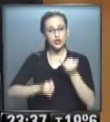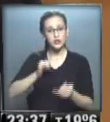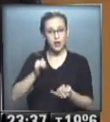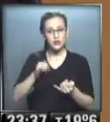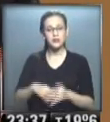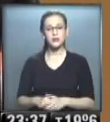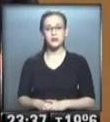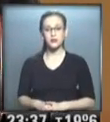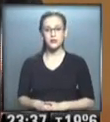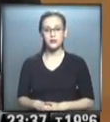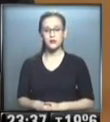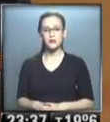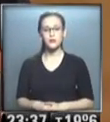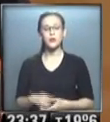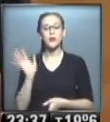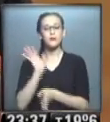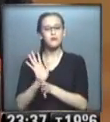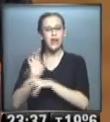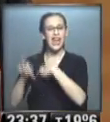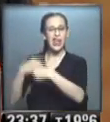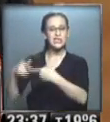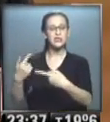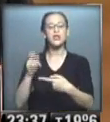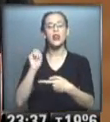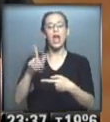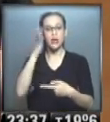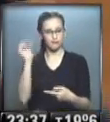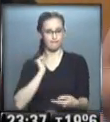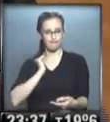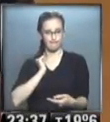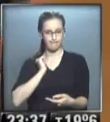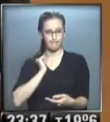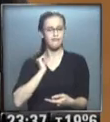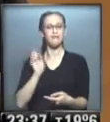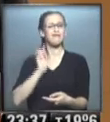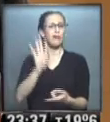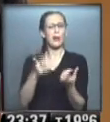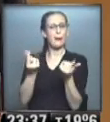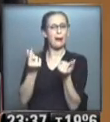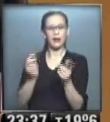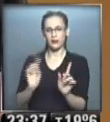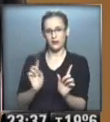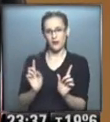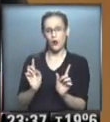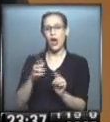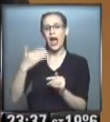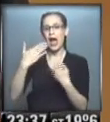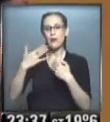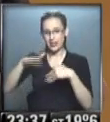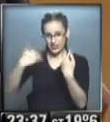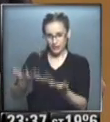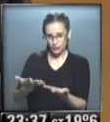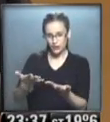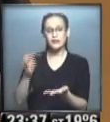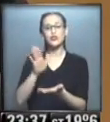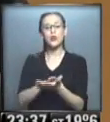una, digamos, de las herencias del golpe después de la dictadura de Pinochet es una herencia que va más allá de lo económico, vamos a estar hablando en el siguiente bloque, va más allá